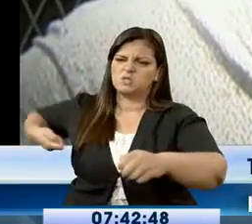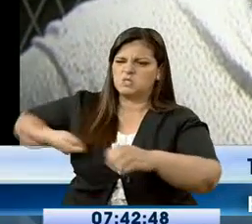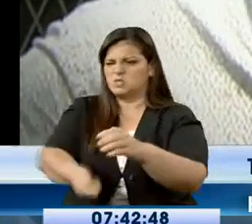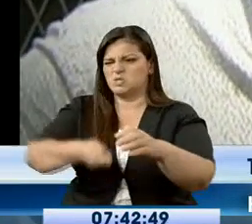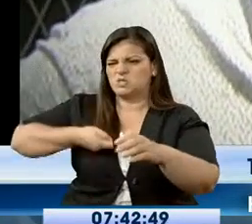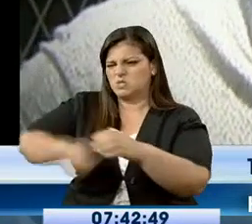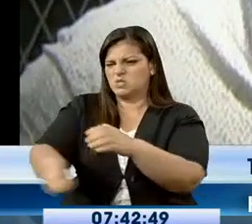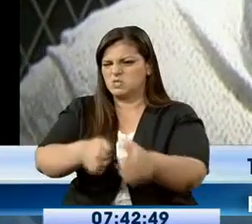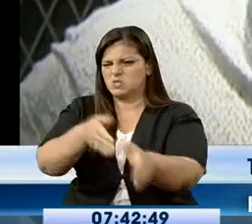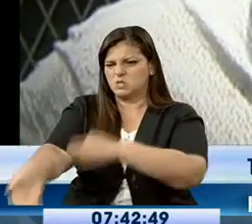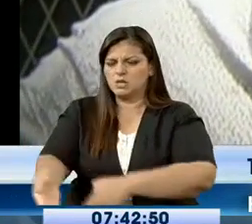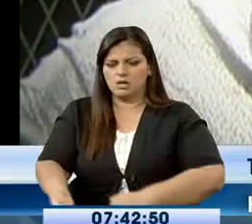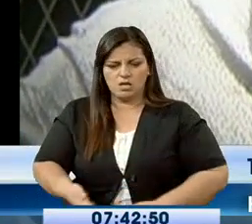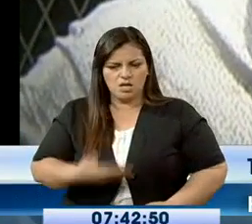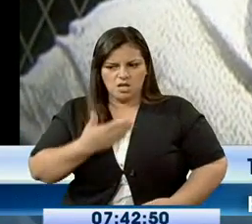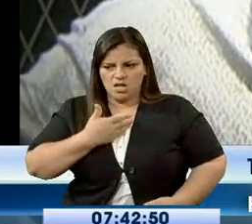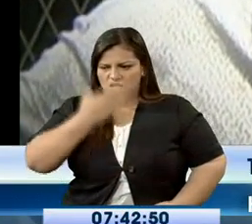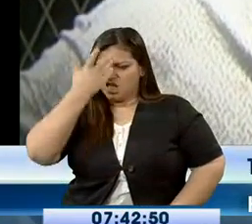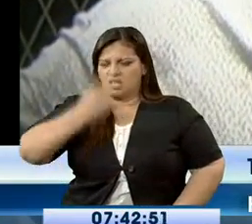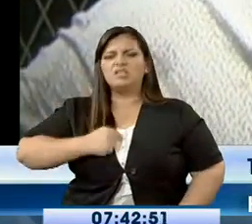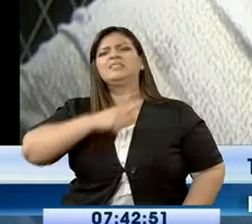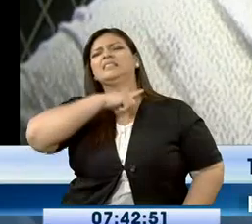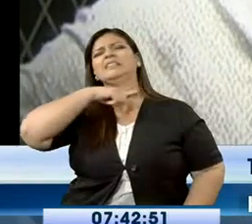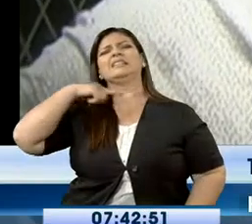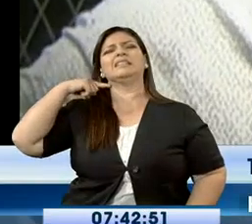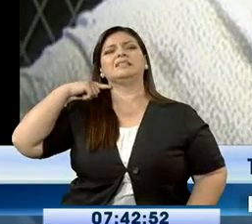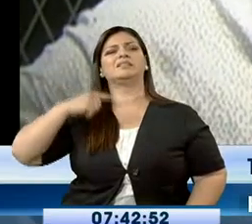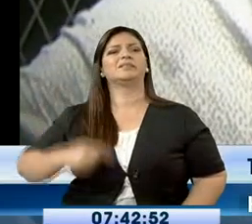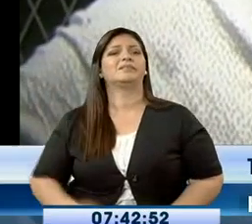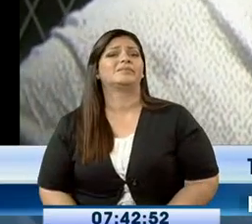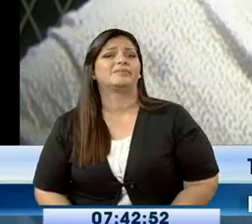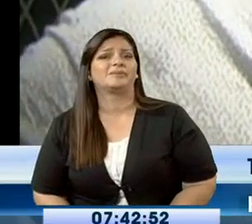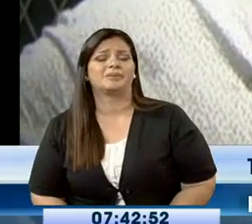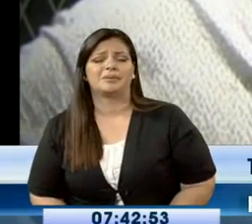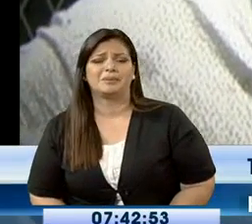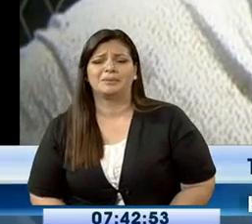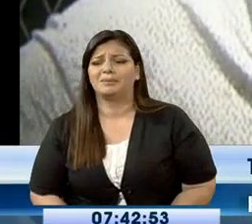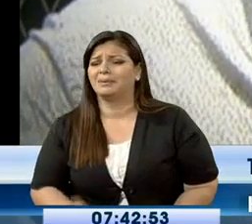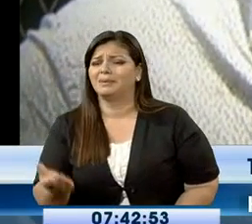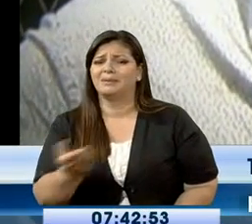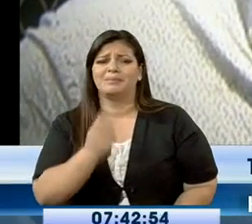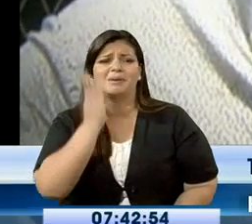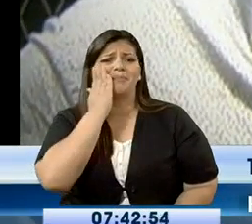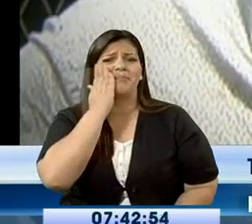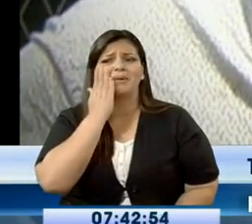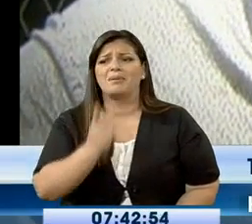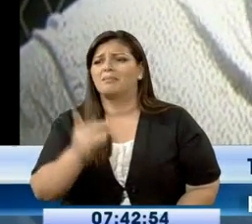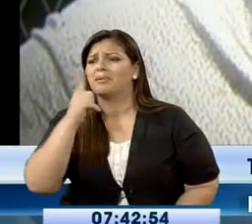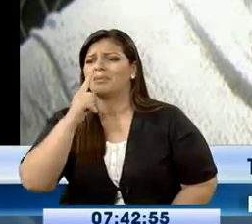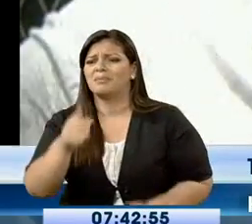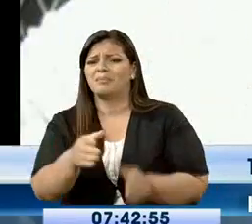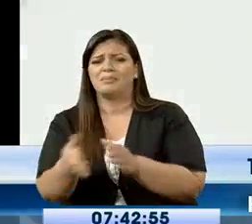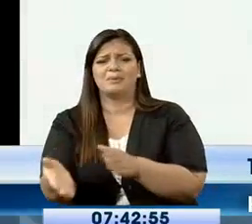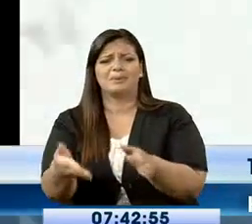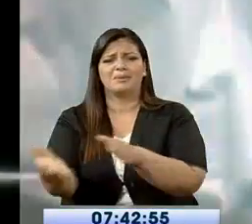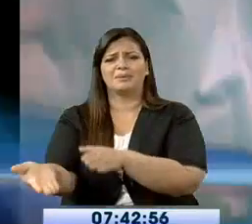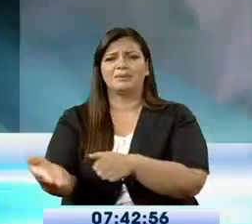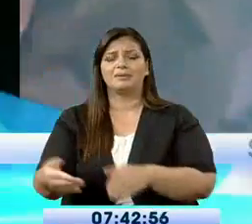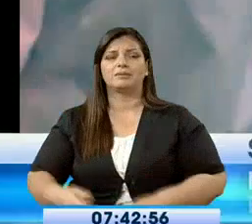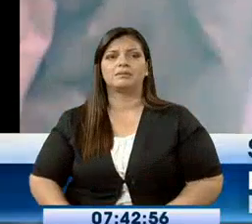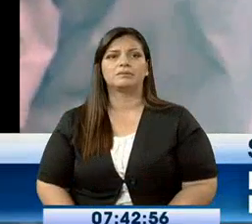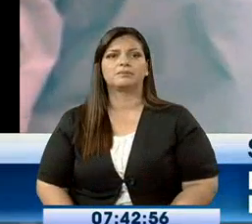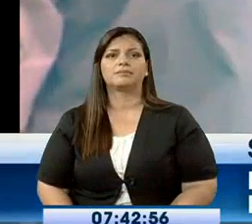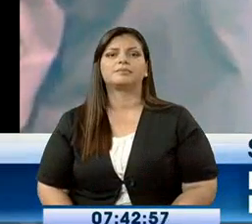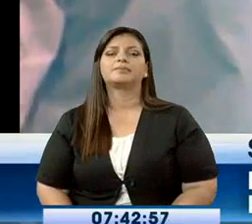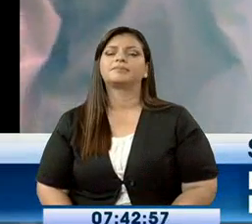muy doloroso. Creo que no estuvimos en casa, pero cuando llegamos ya fue tarde. Este fin